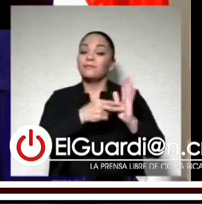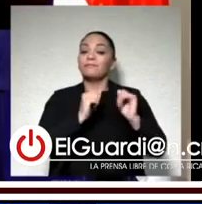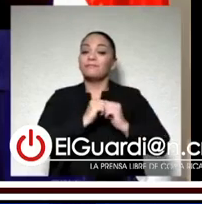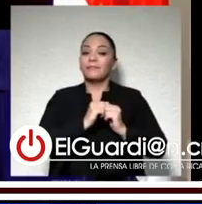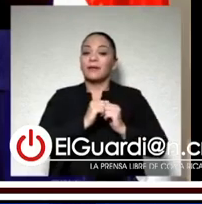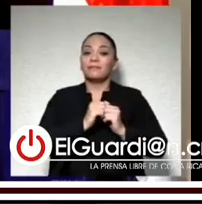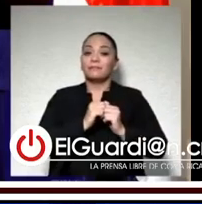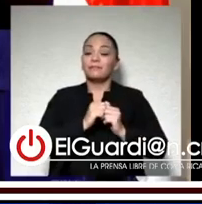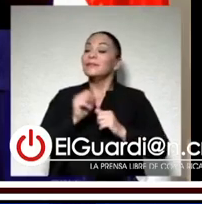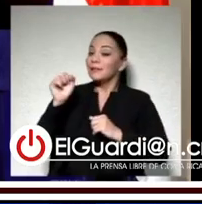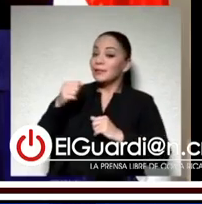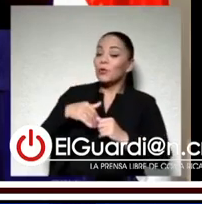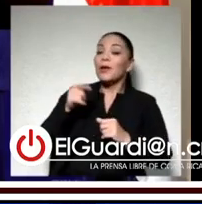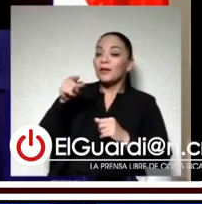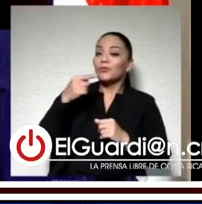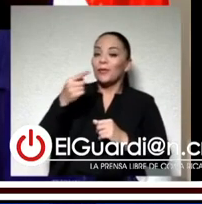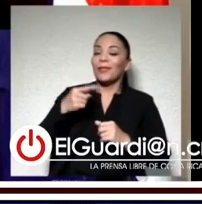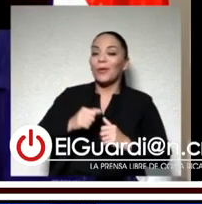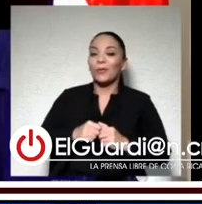la señora